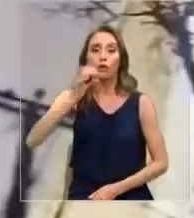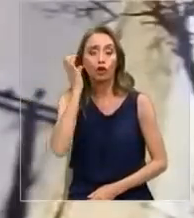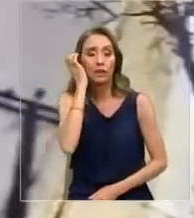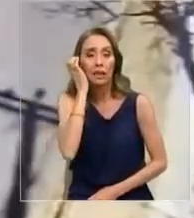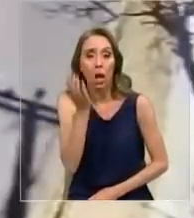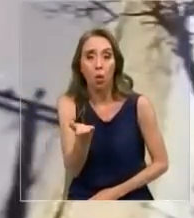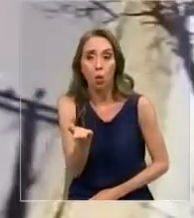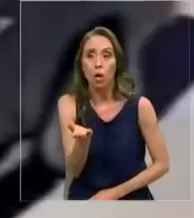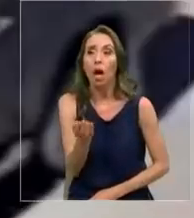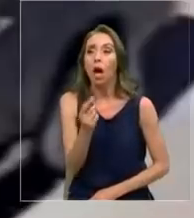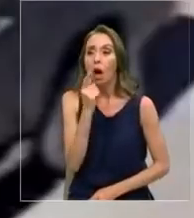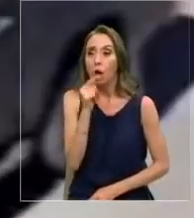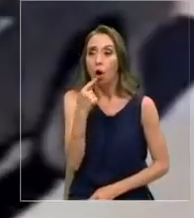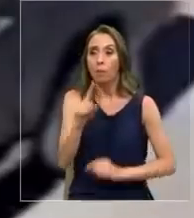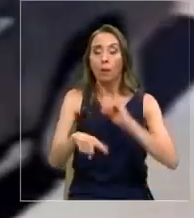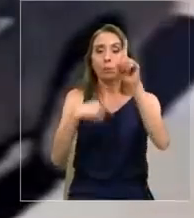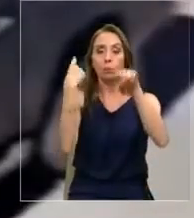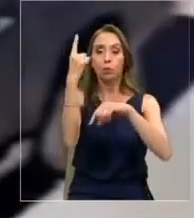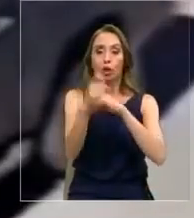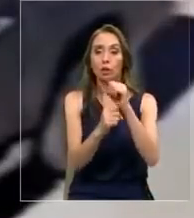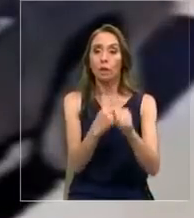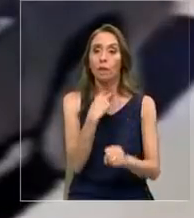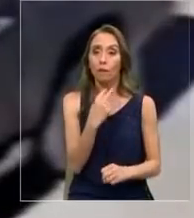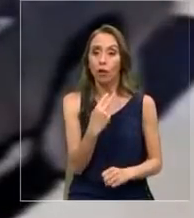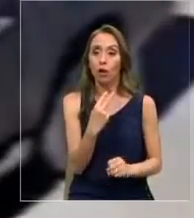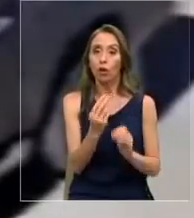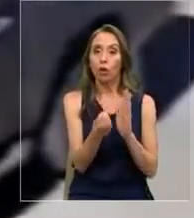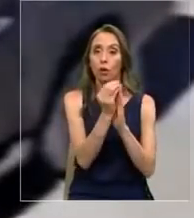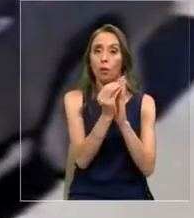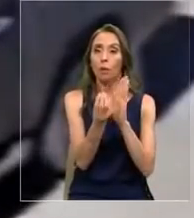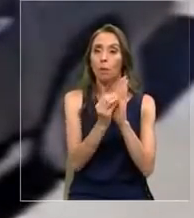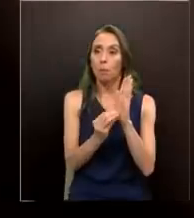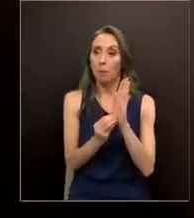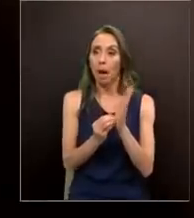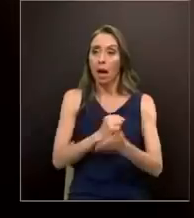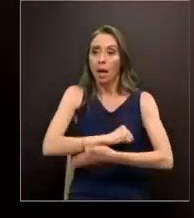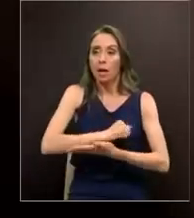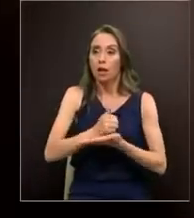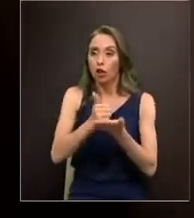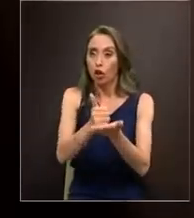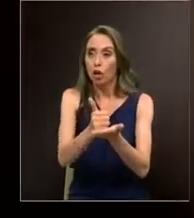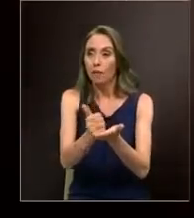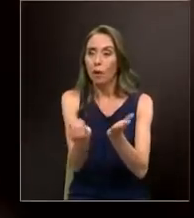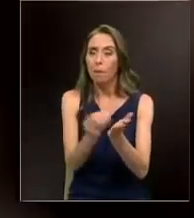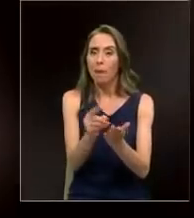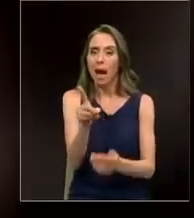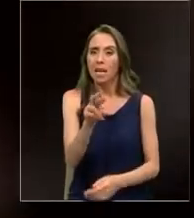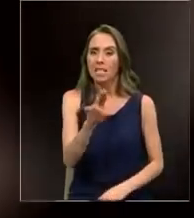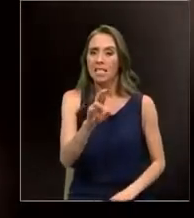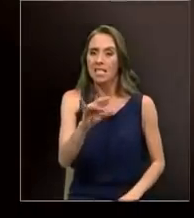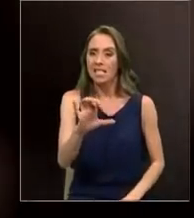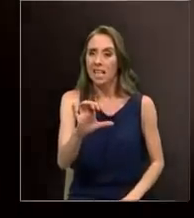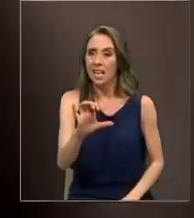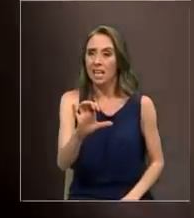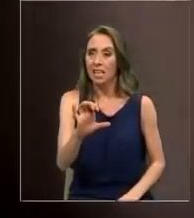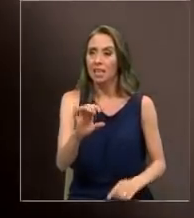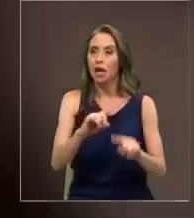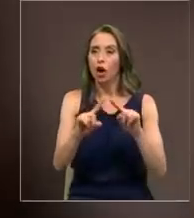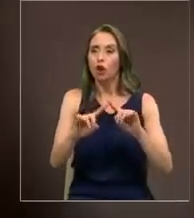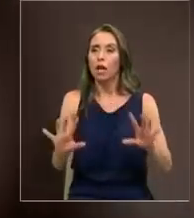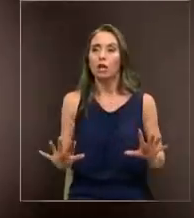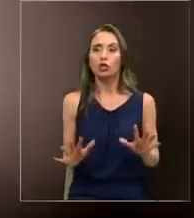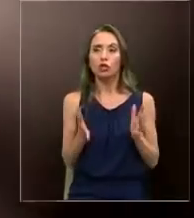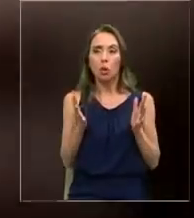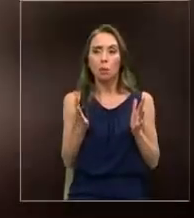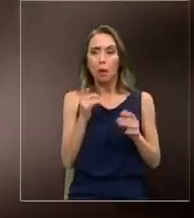vienen cositas el próximo año, más series, más colaboraciones y una que otra sorpresita